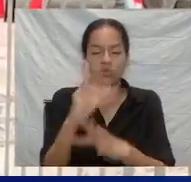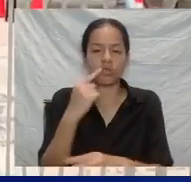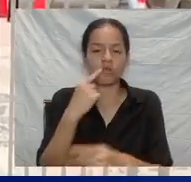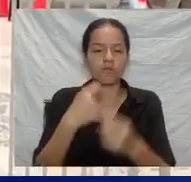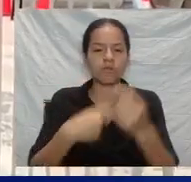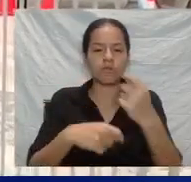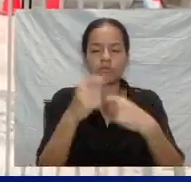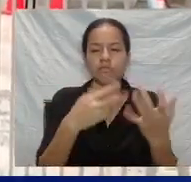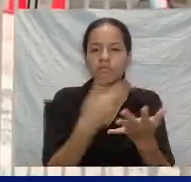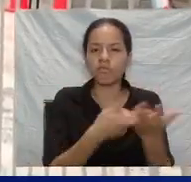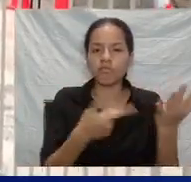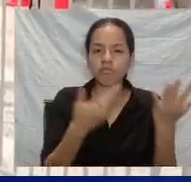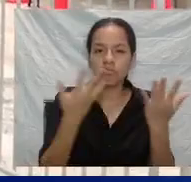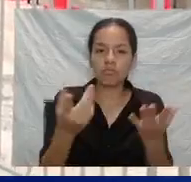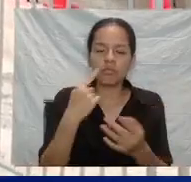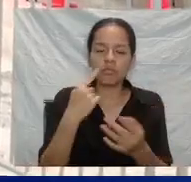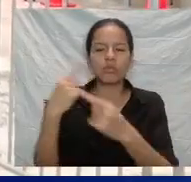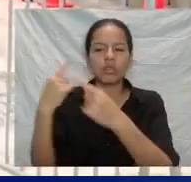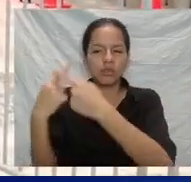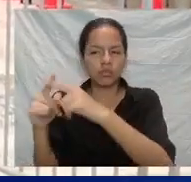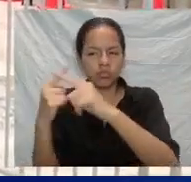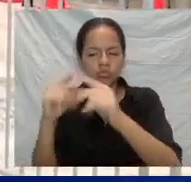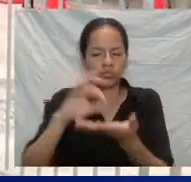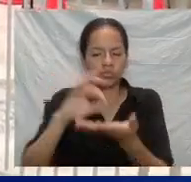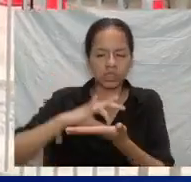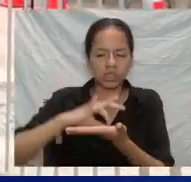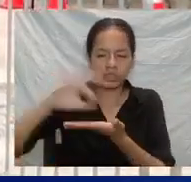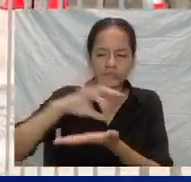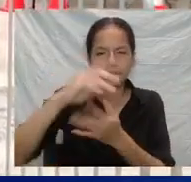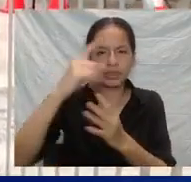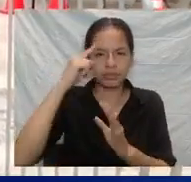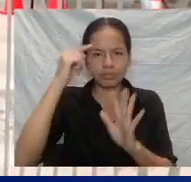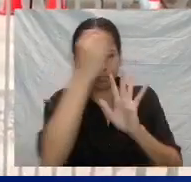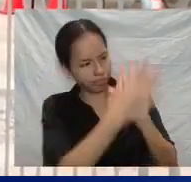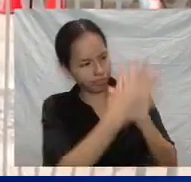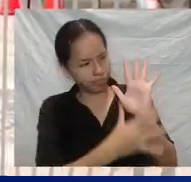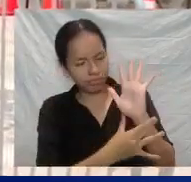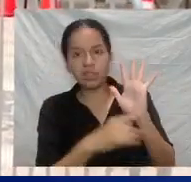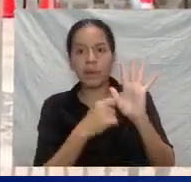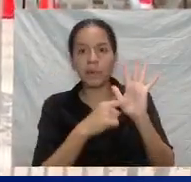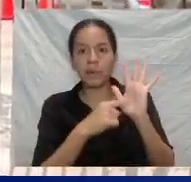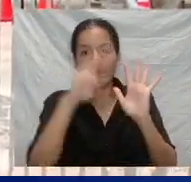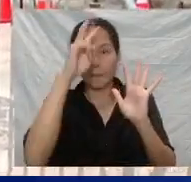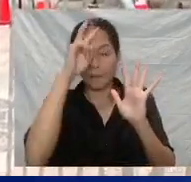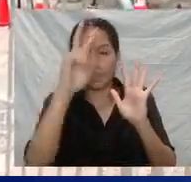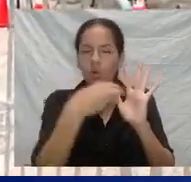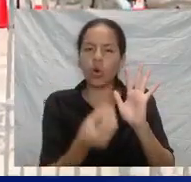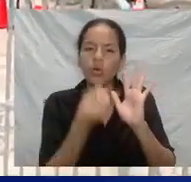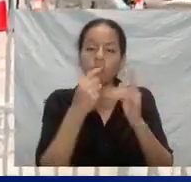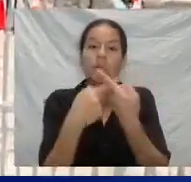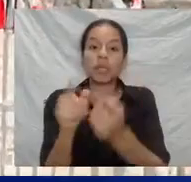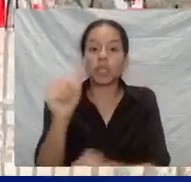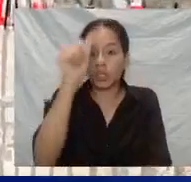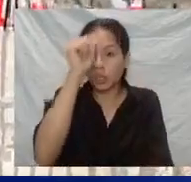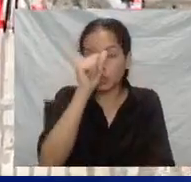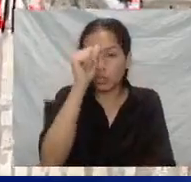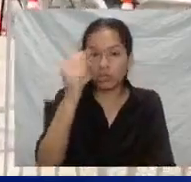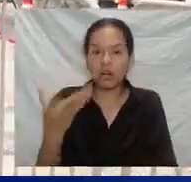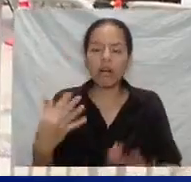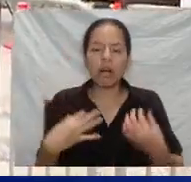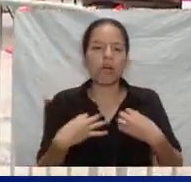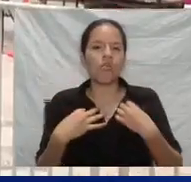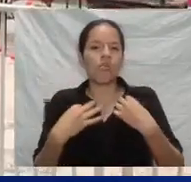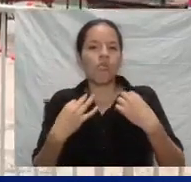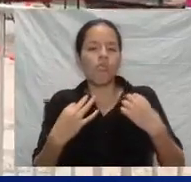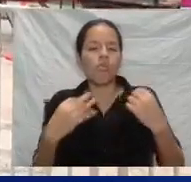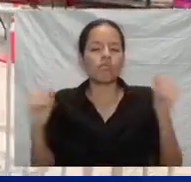todas las regiones del perú vas básicamente de alimentos para a partir del día domingo la gente va a poder encontrar ropa ropa de invierno